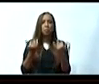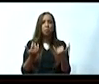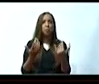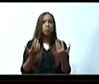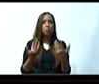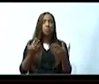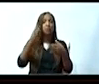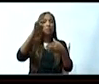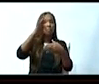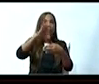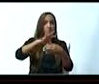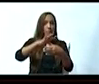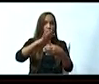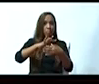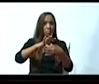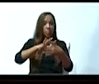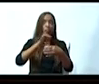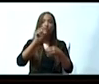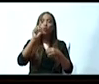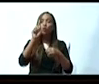En única lectura.